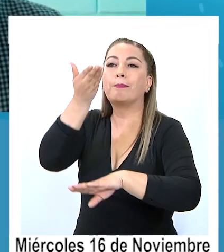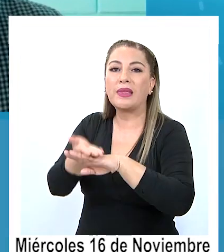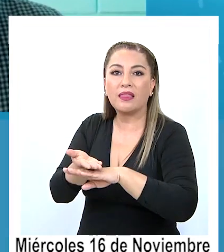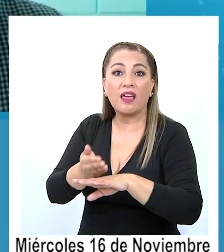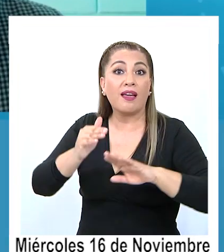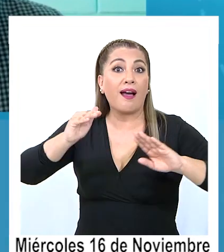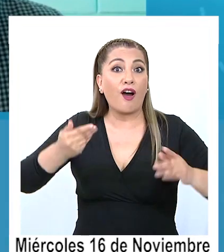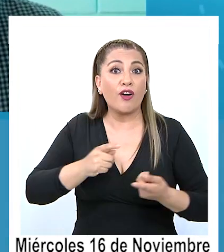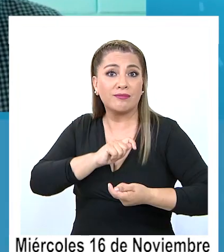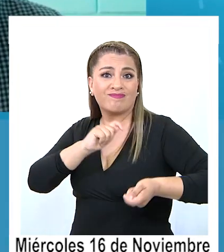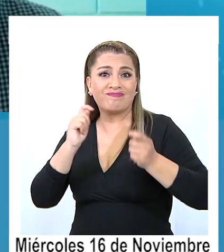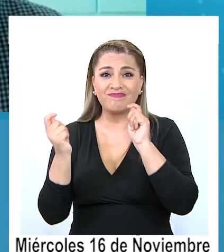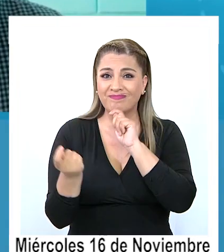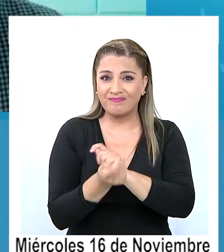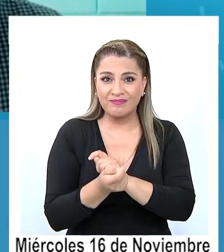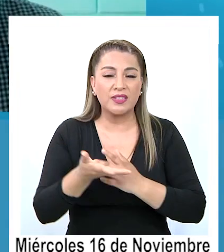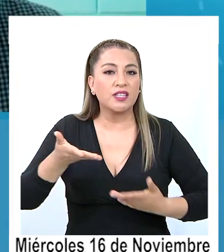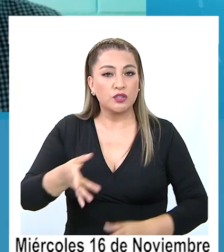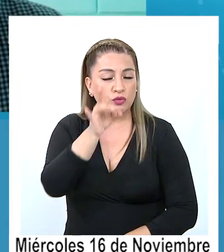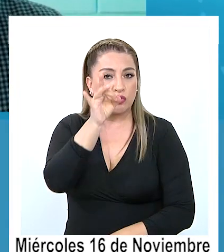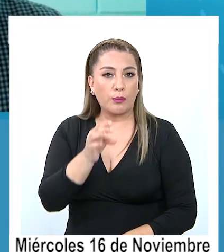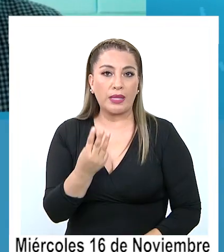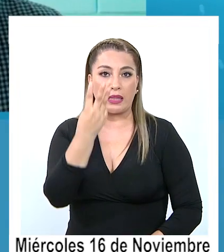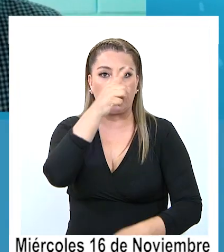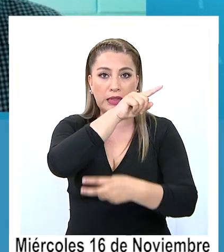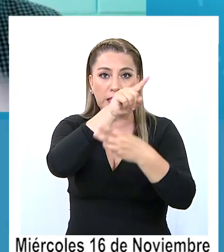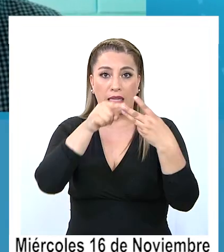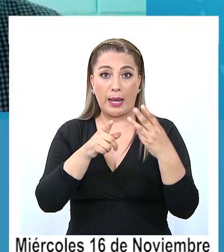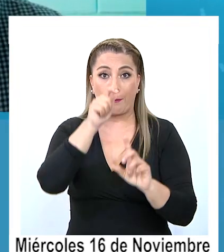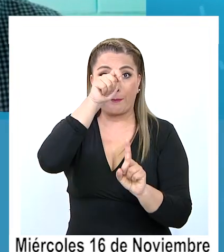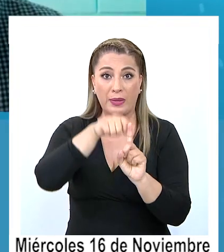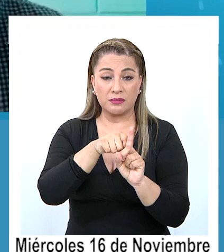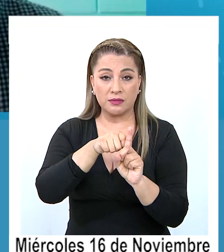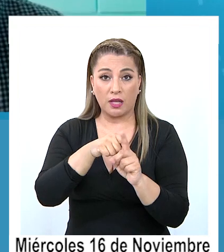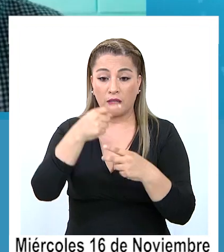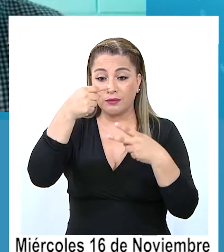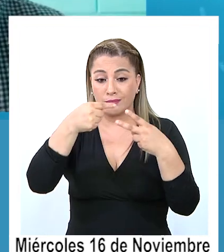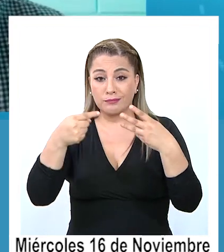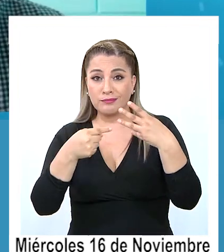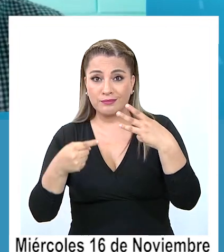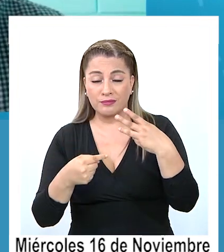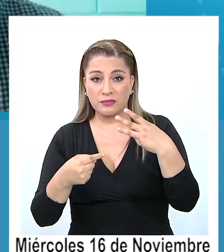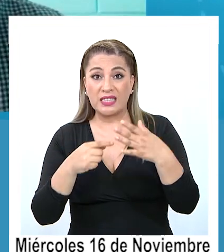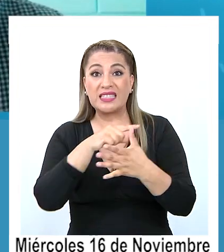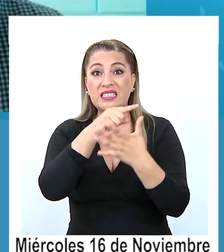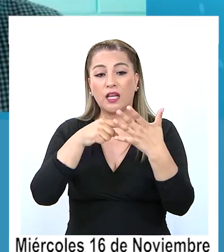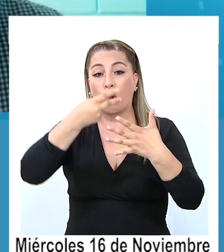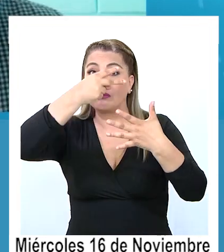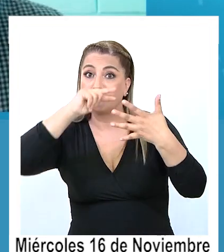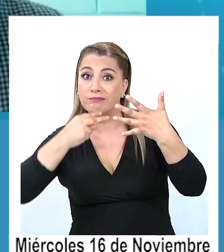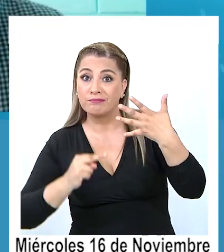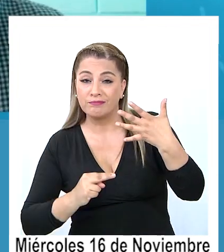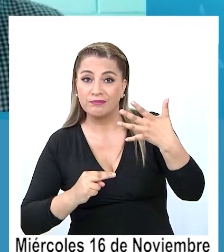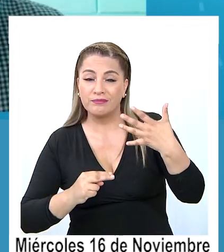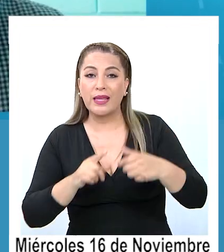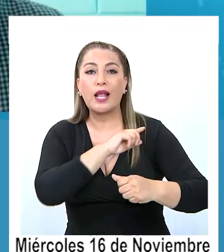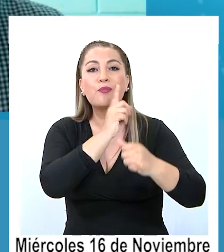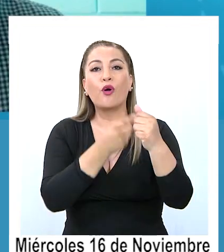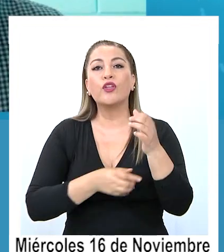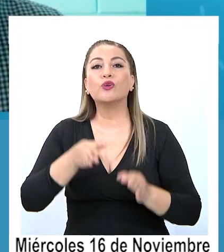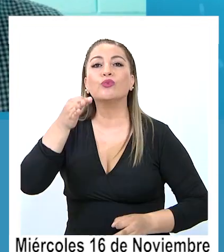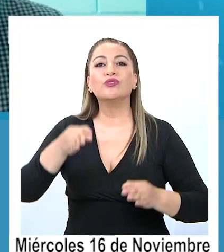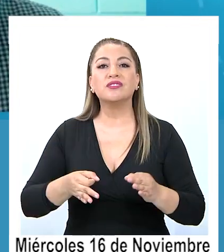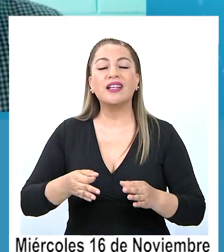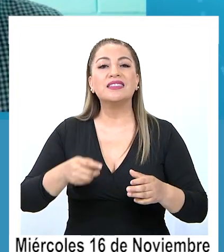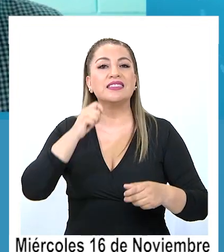Hoy día, ¿cierto? Por el solo hecho de ver 3 meses continuos y 5 discontinuos, el Poder Judicial está obligado